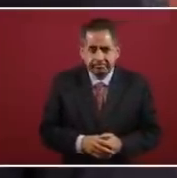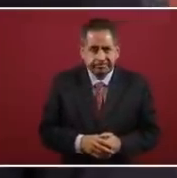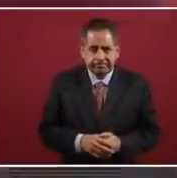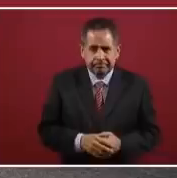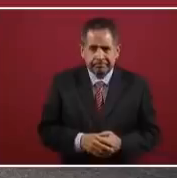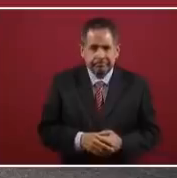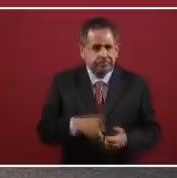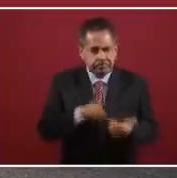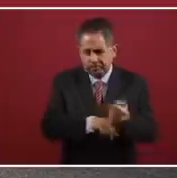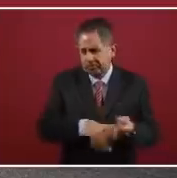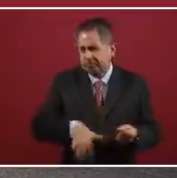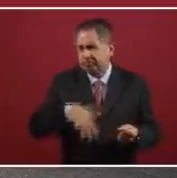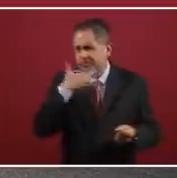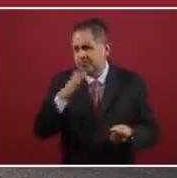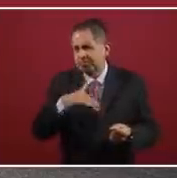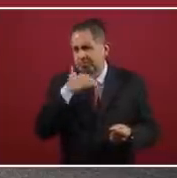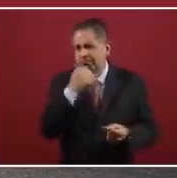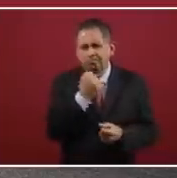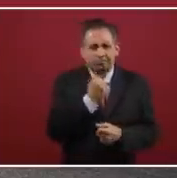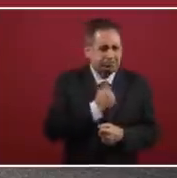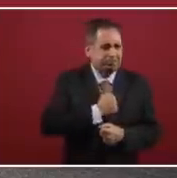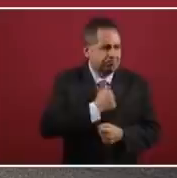hubo corrupción, influyentismo,